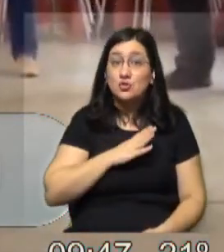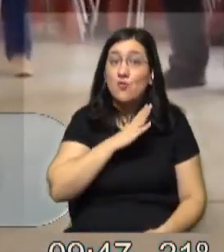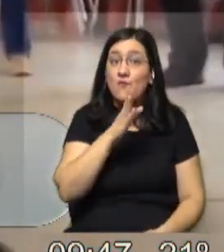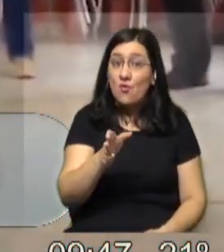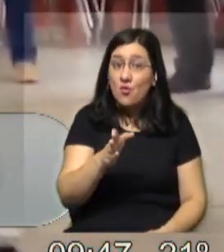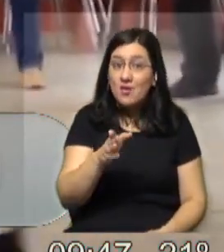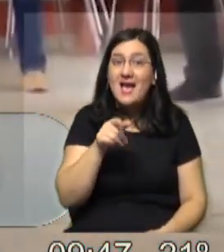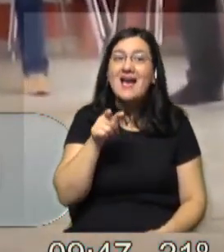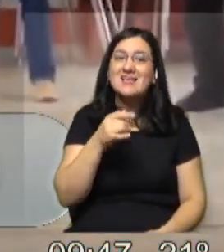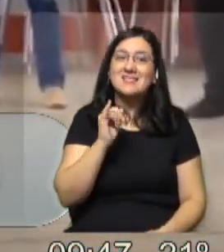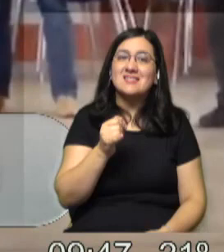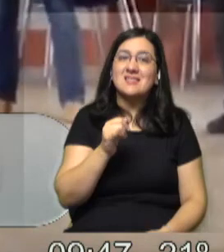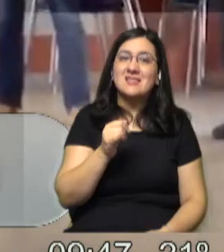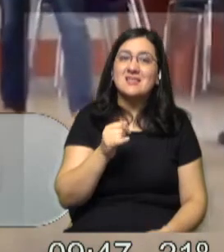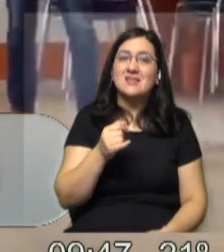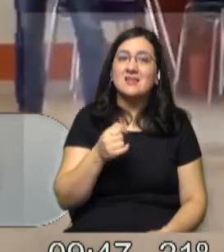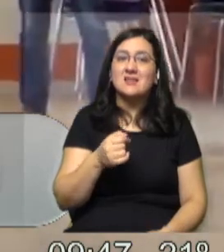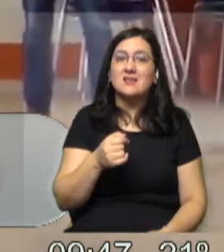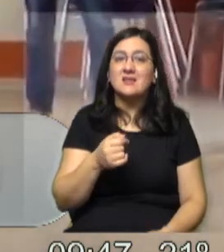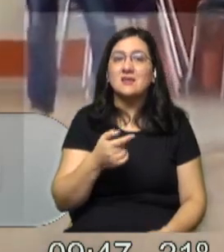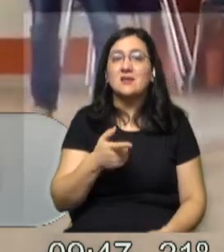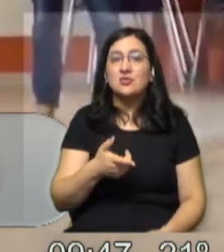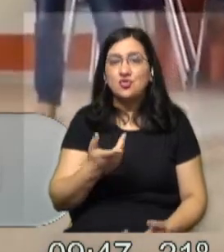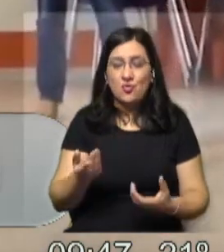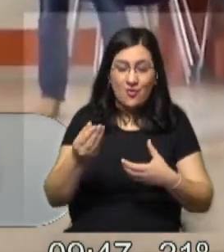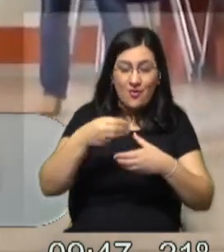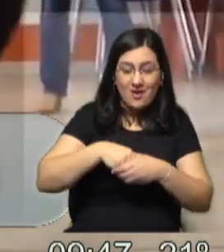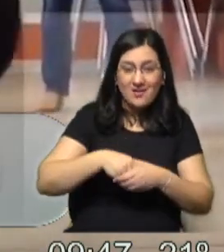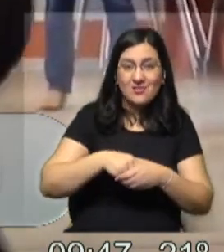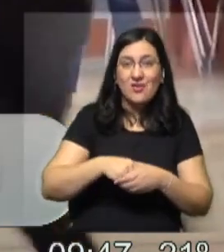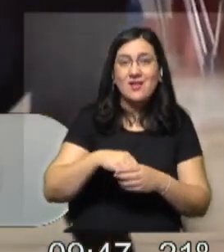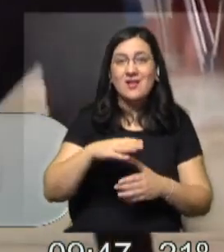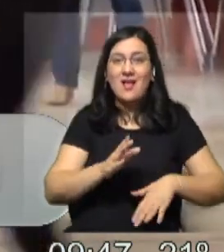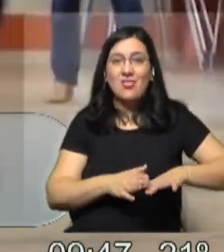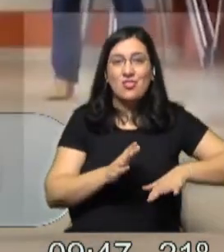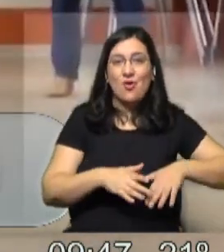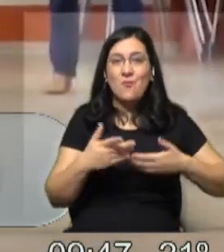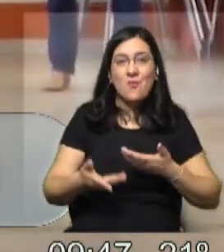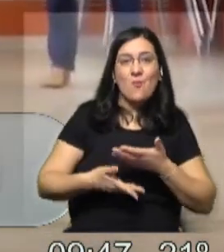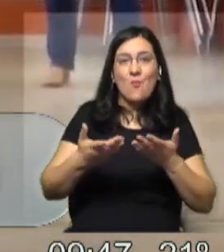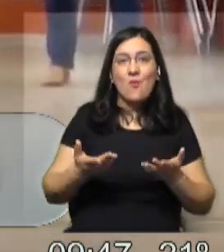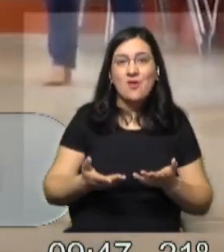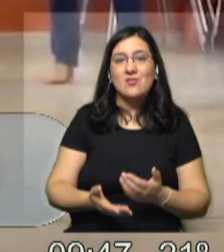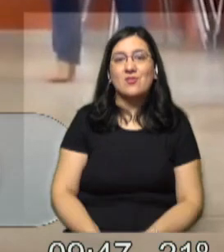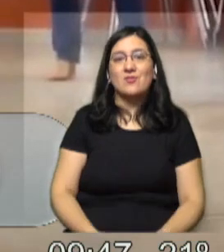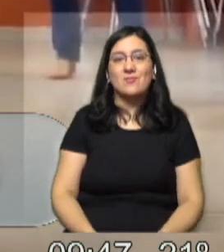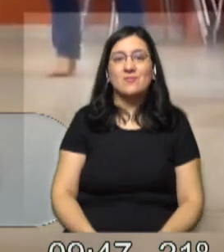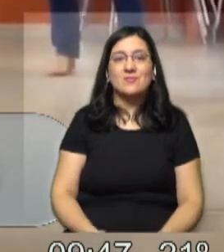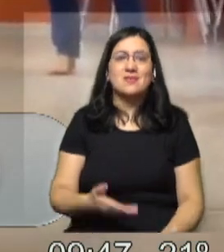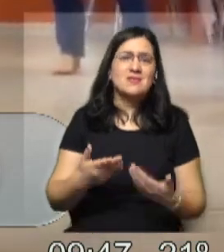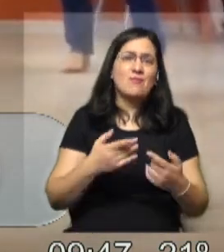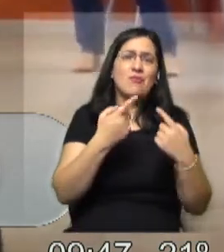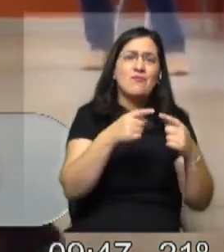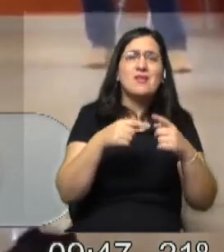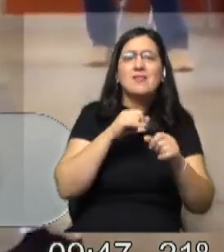ya ahí yo como que me infiltro infiltro el candombe hablándoles del candombe mostrándole ciertas cosas hablando chico repi y piano la